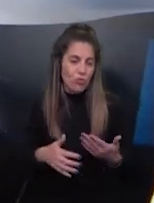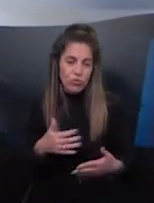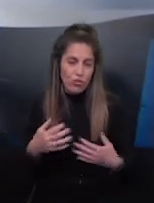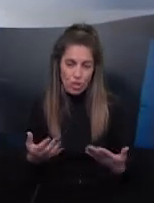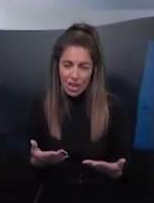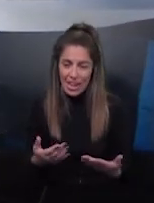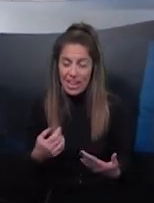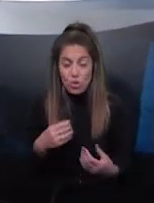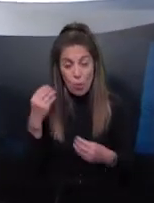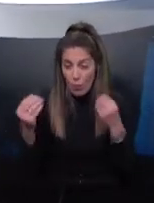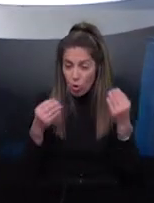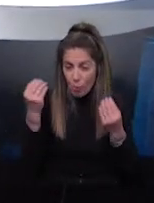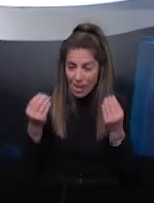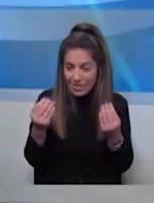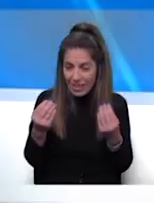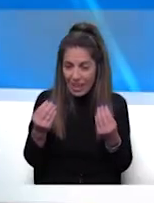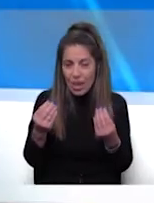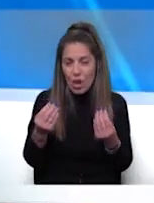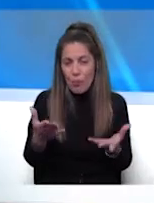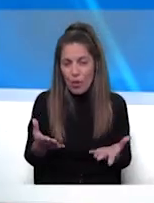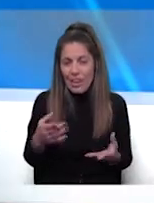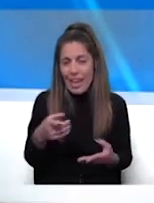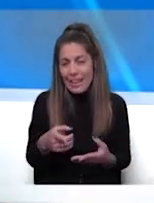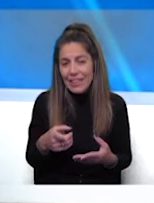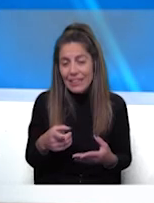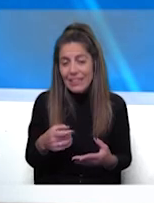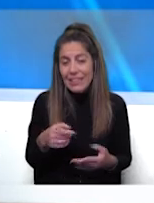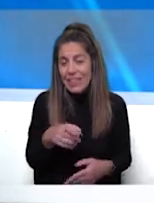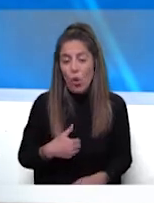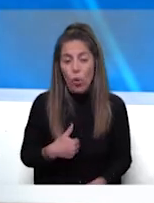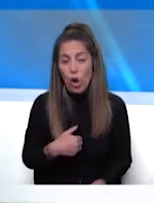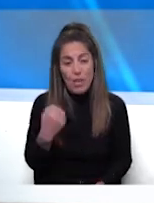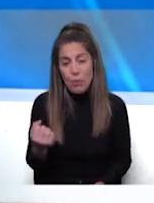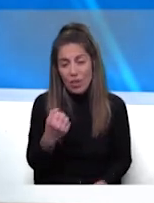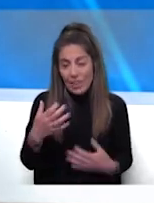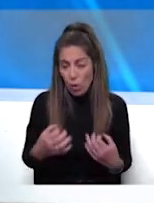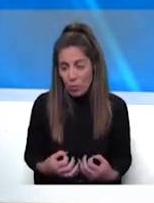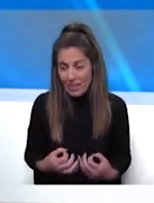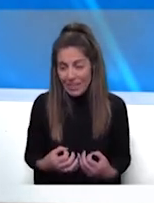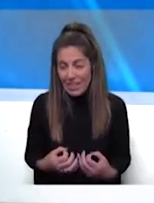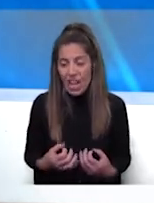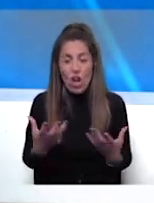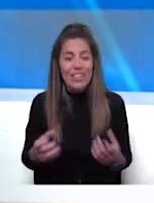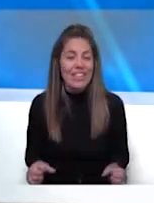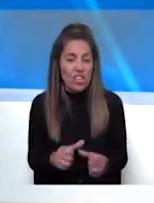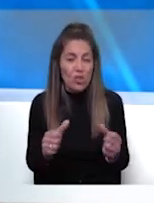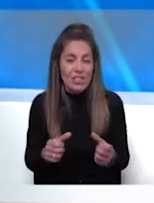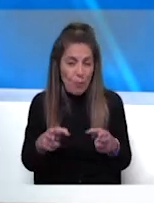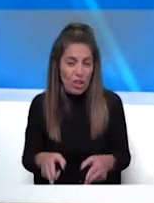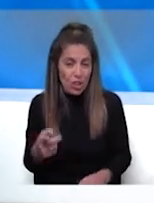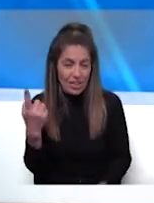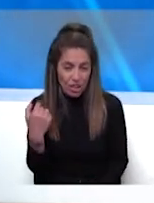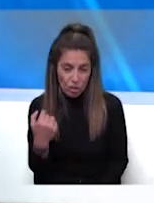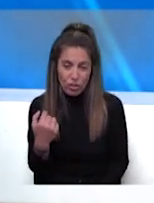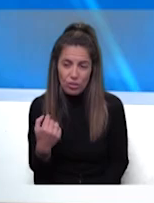y eso creo que es preocupante porque yo creo que tiene un rol importante a cumplir, y de alguna manera lo que se intentó hacer en el periodo anterior